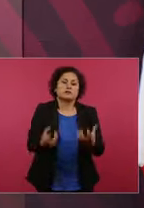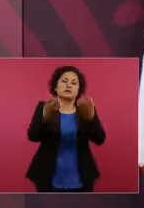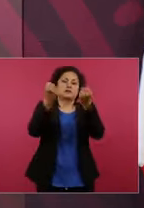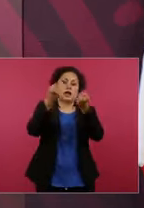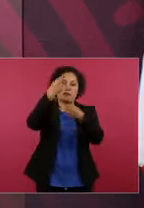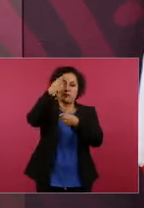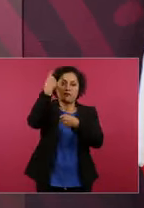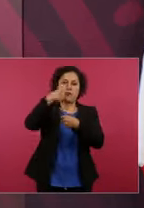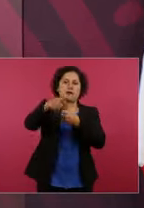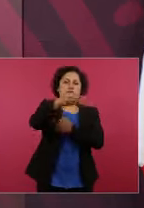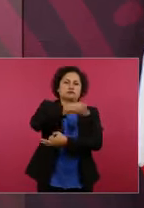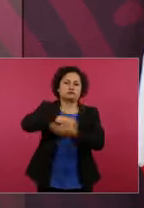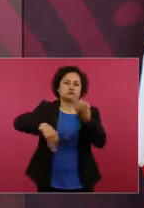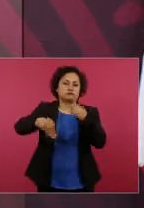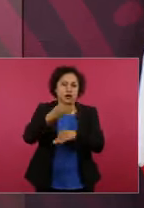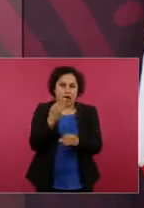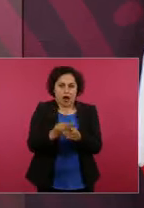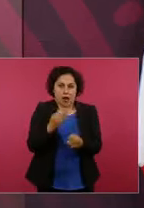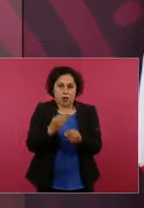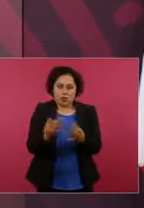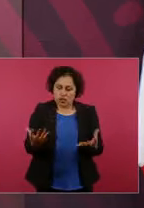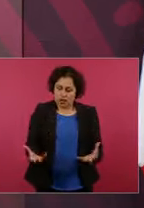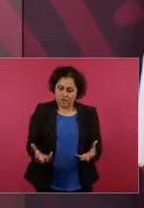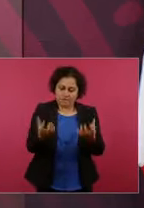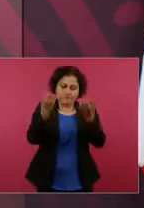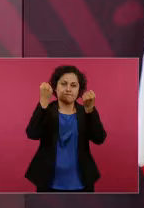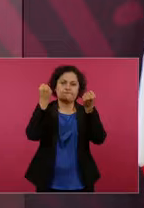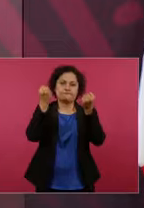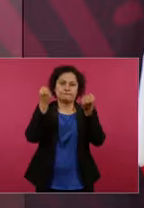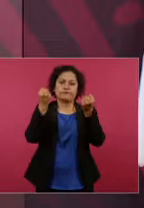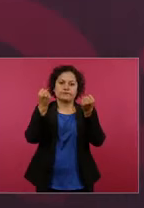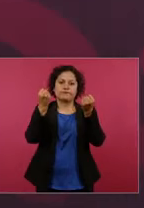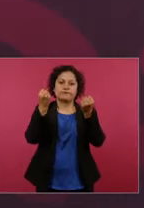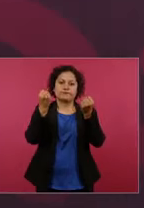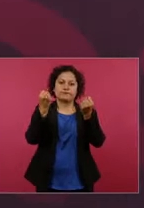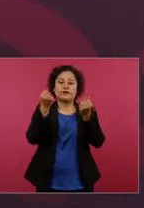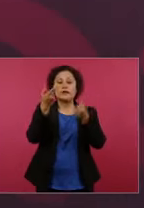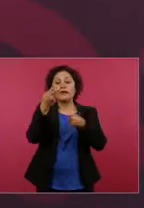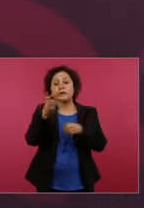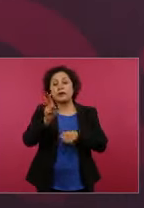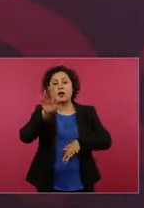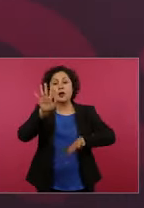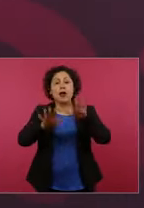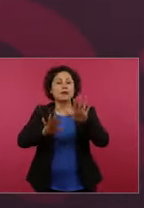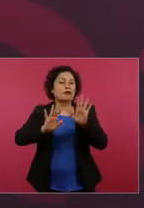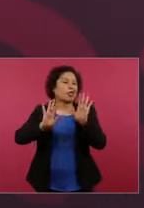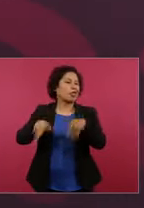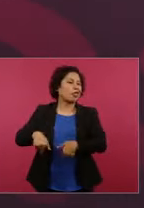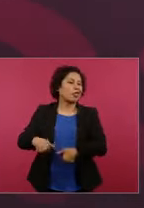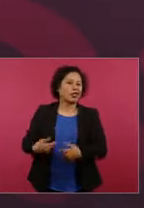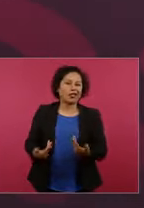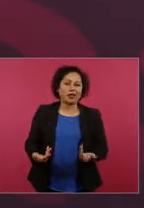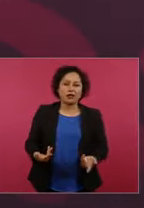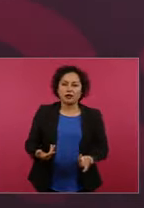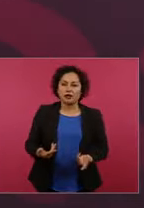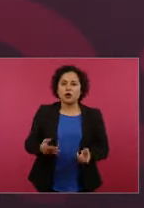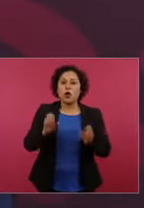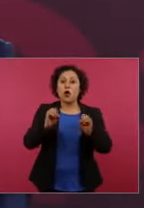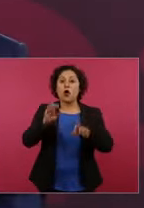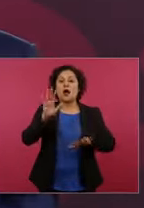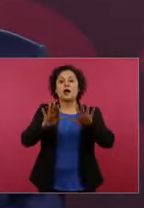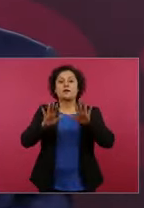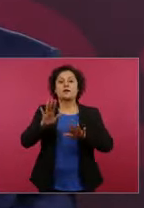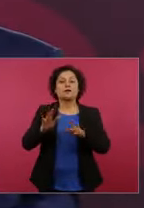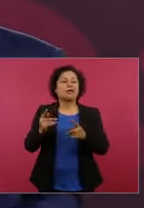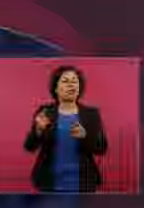en este tiempo, y no se valora, y mucho menos se exalta.